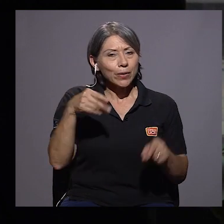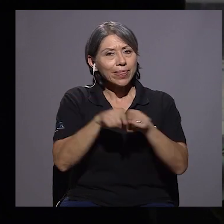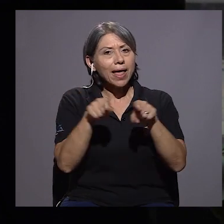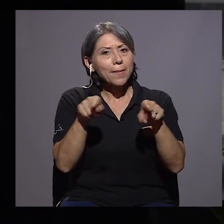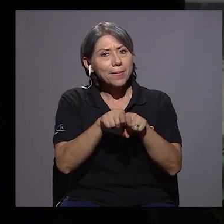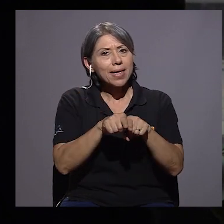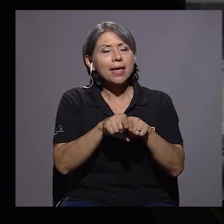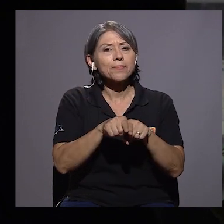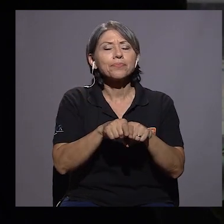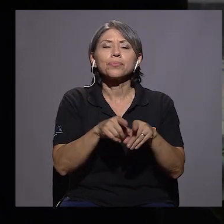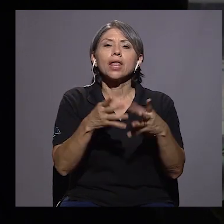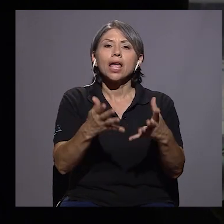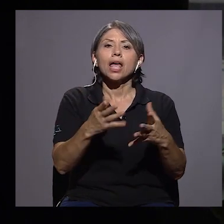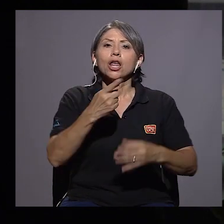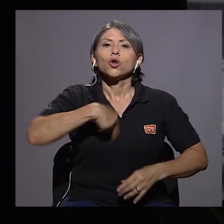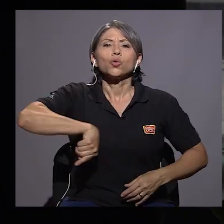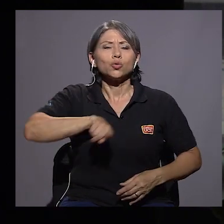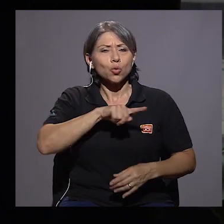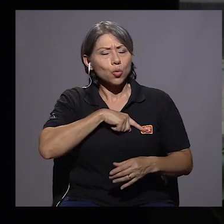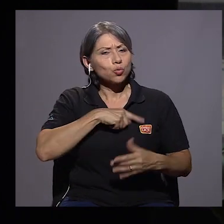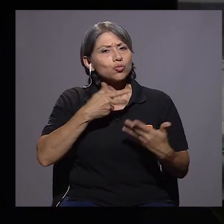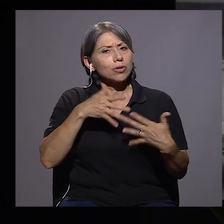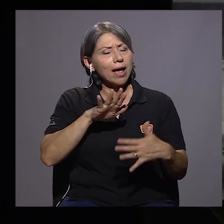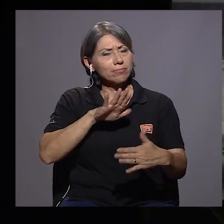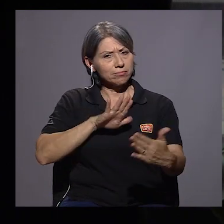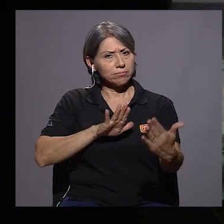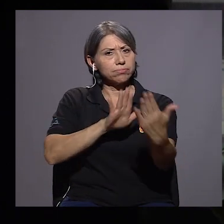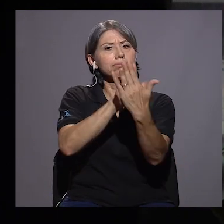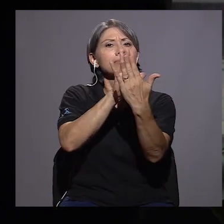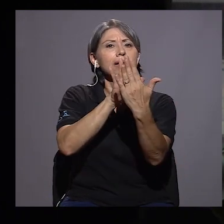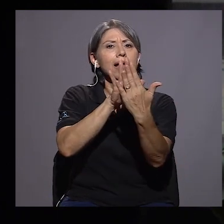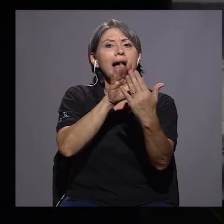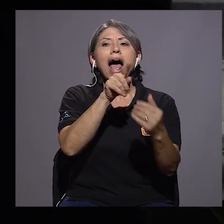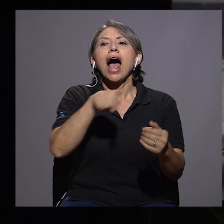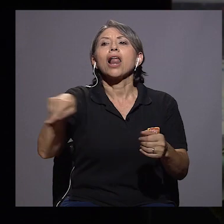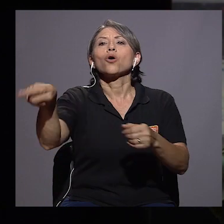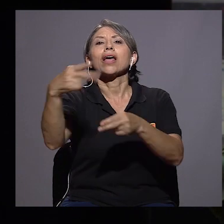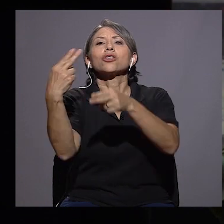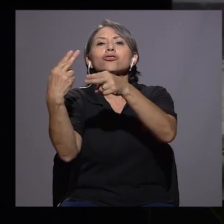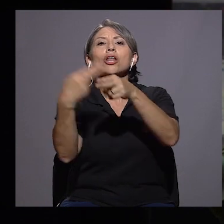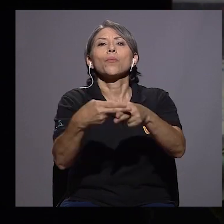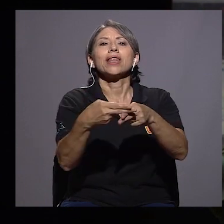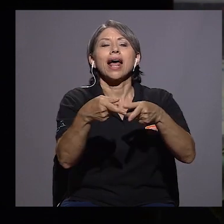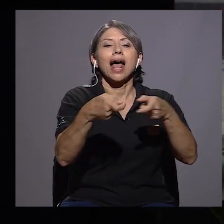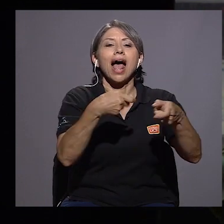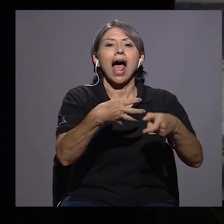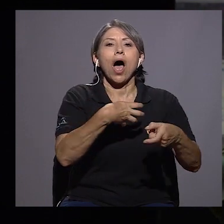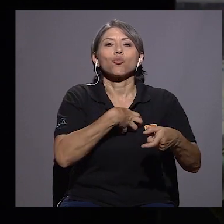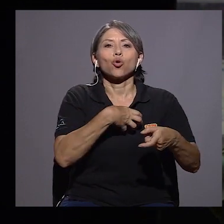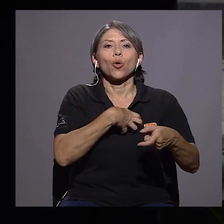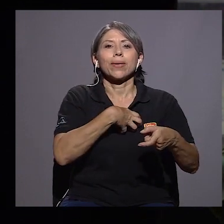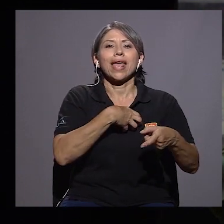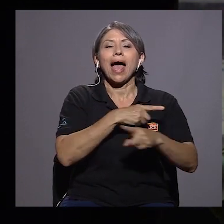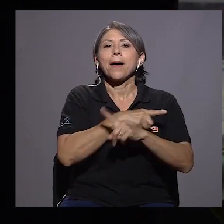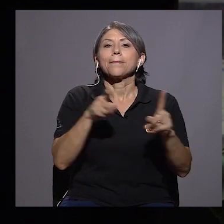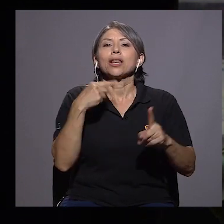prácticas. Creo que también otros puntos a rescatar es que nos hemos enfrentado claramente a lo que ellos denominan autonomía,